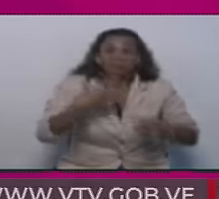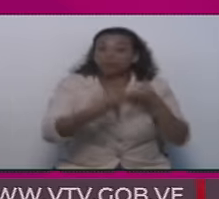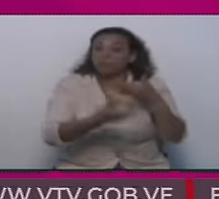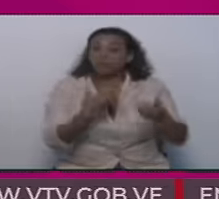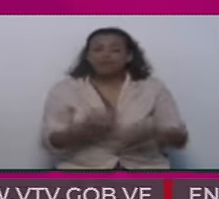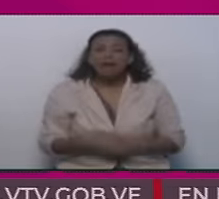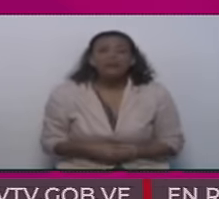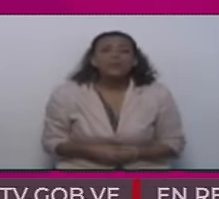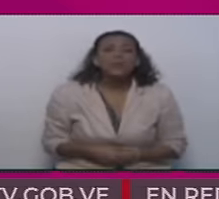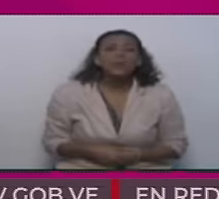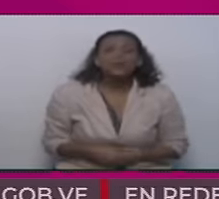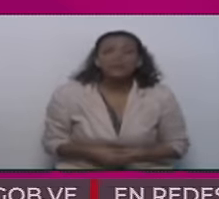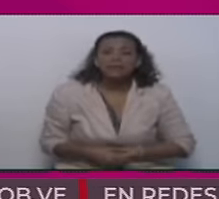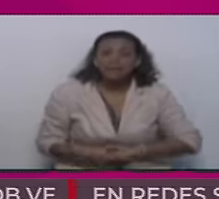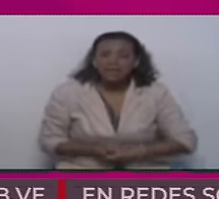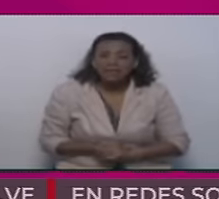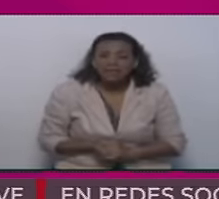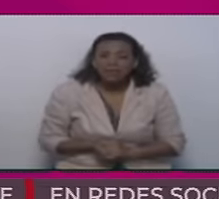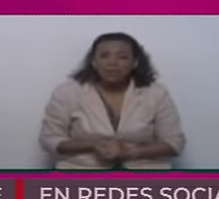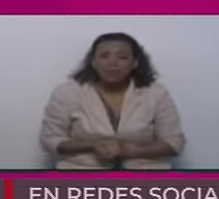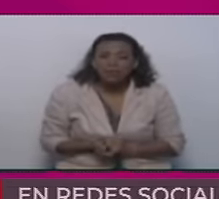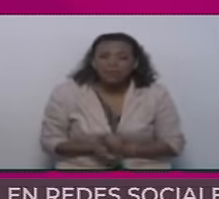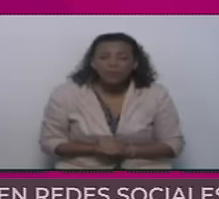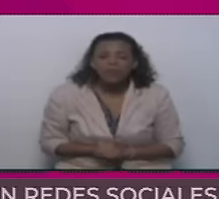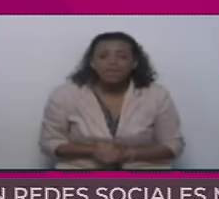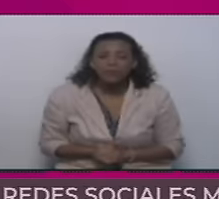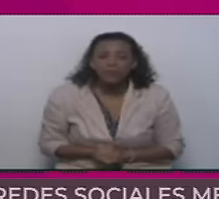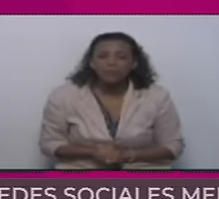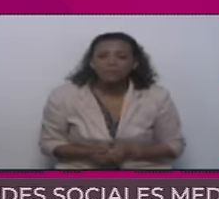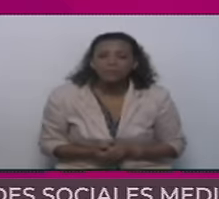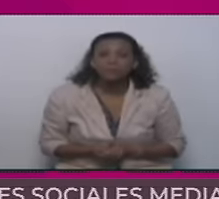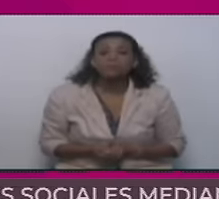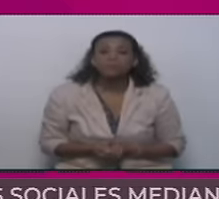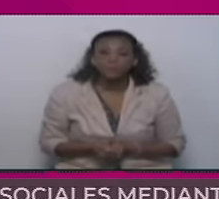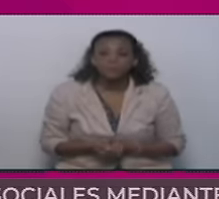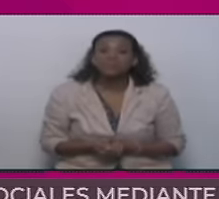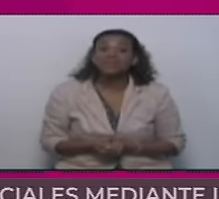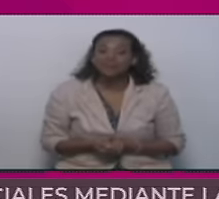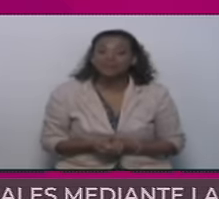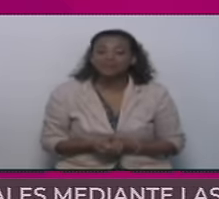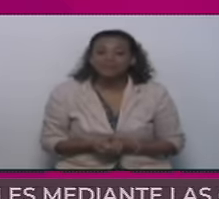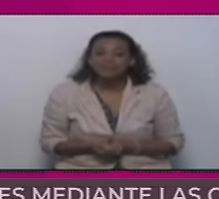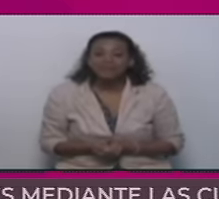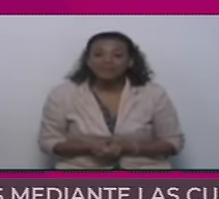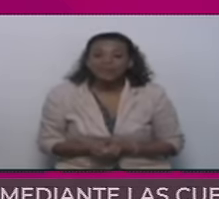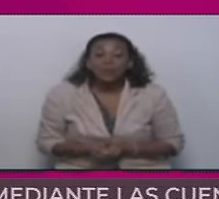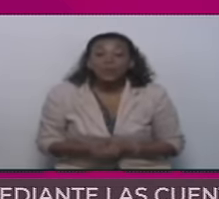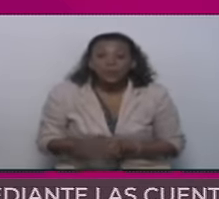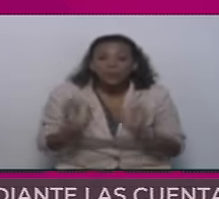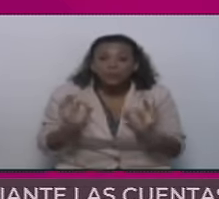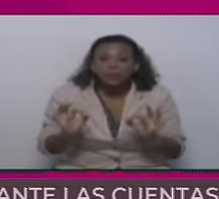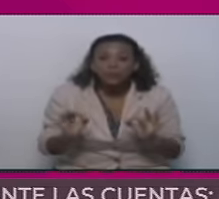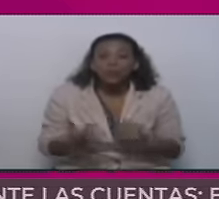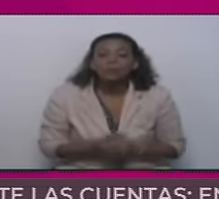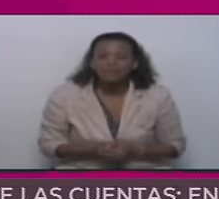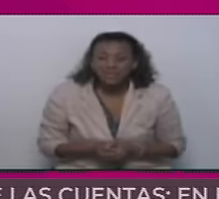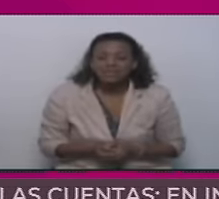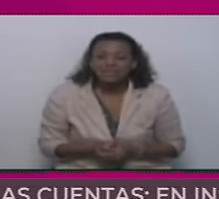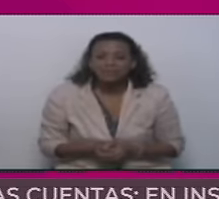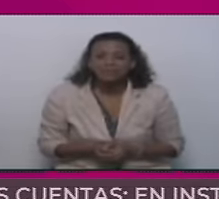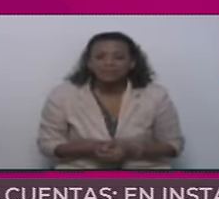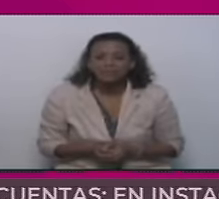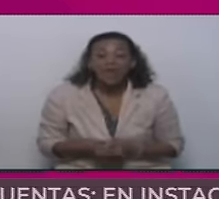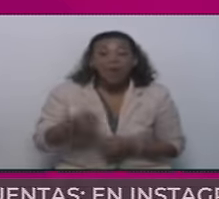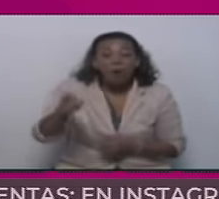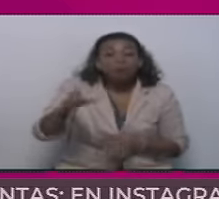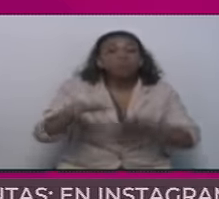que se rasquen. Si le arden, que se rasquen. Nosotros estamos felices. La gaita por allá, la gaita por